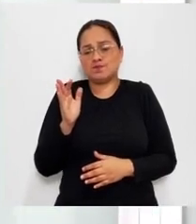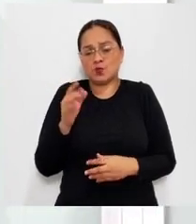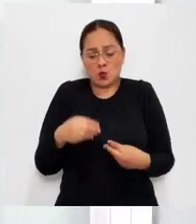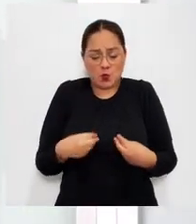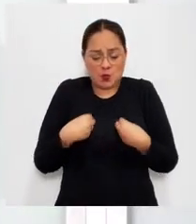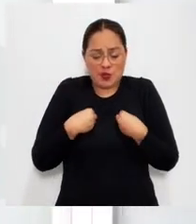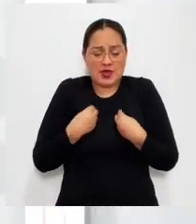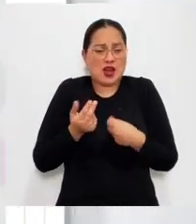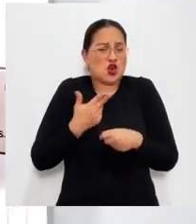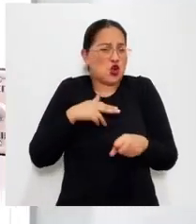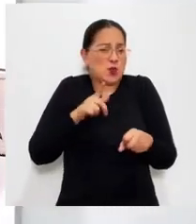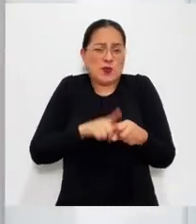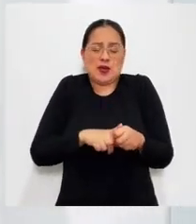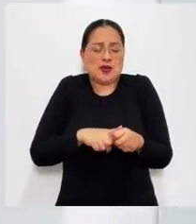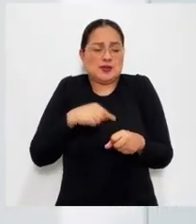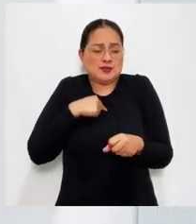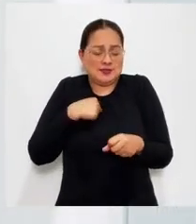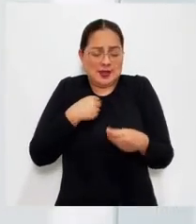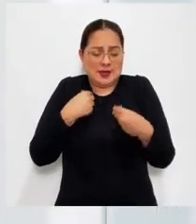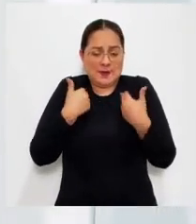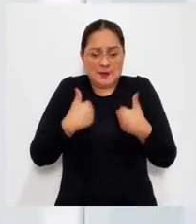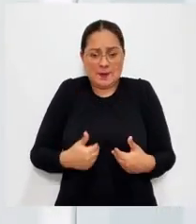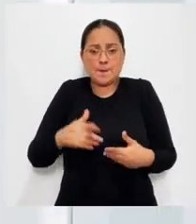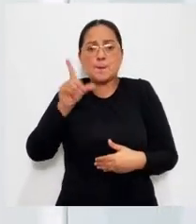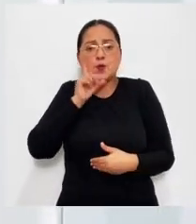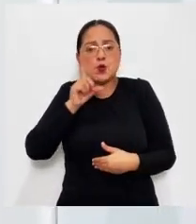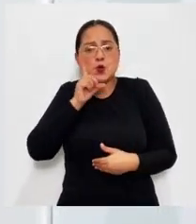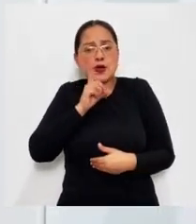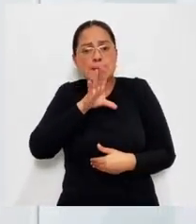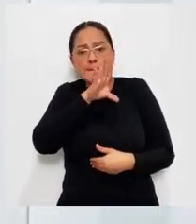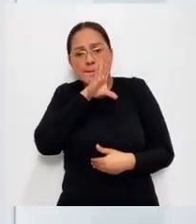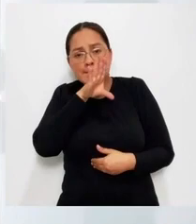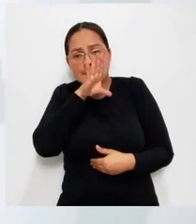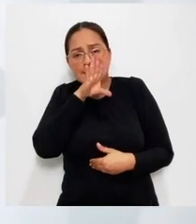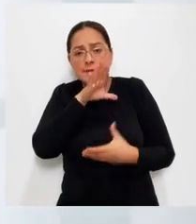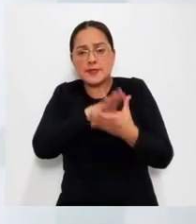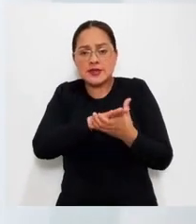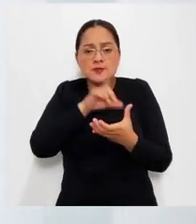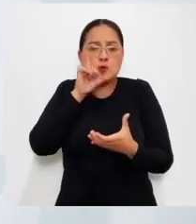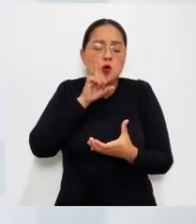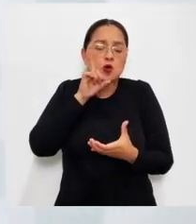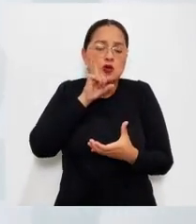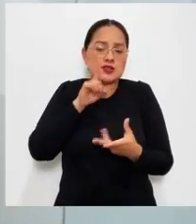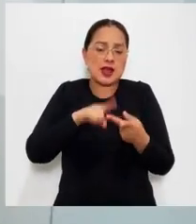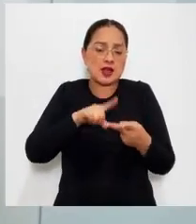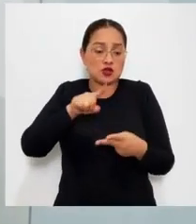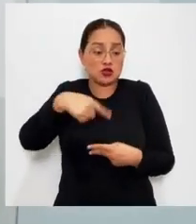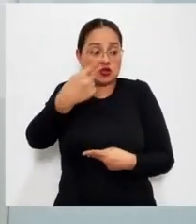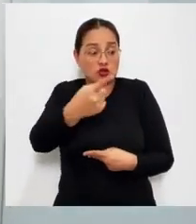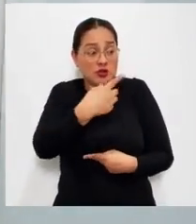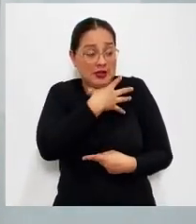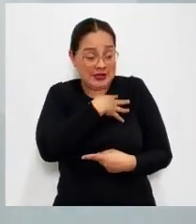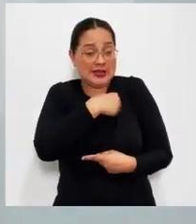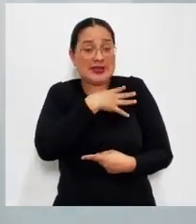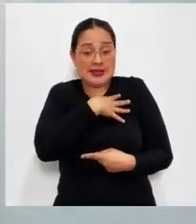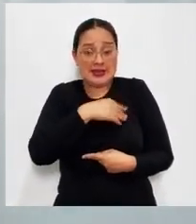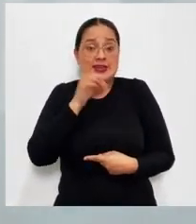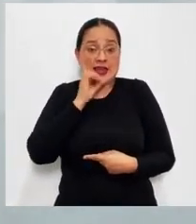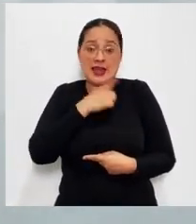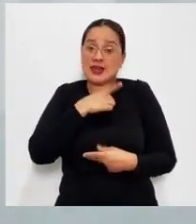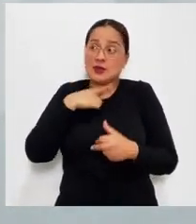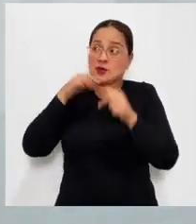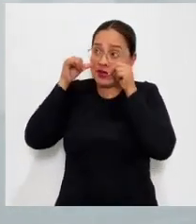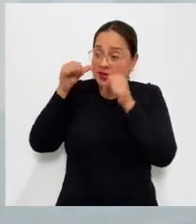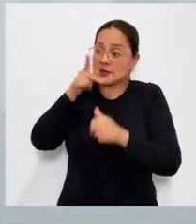vida normal como mujer, como madre de familia, como esposa, como hija, que tengo que